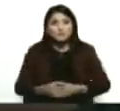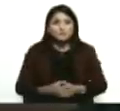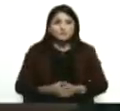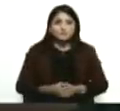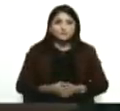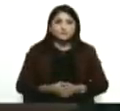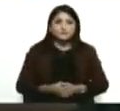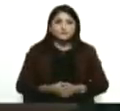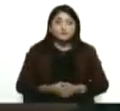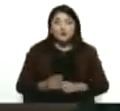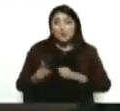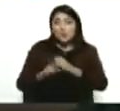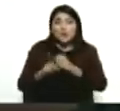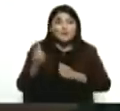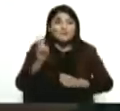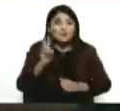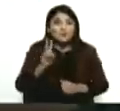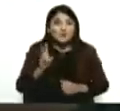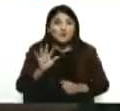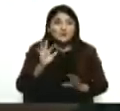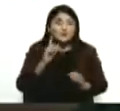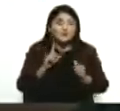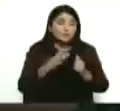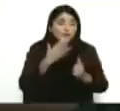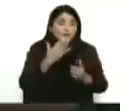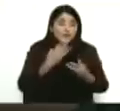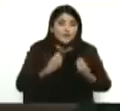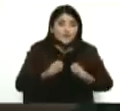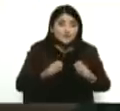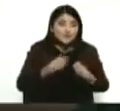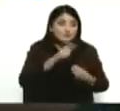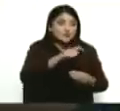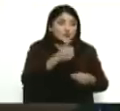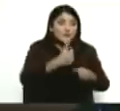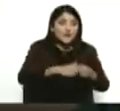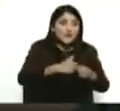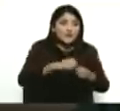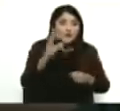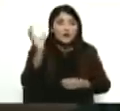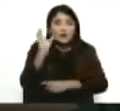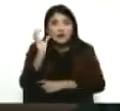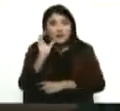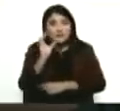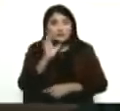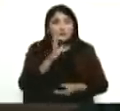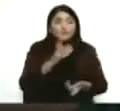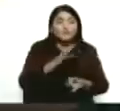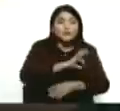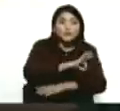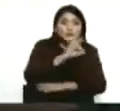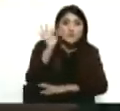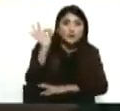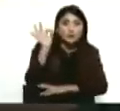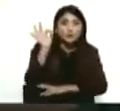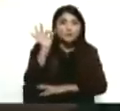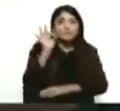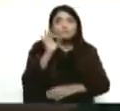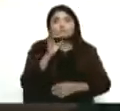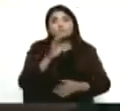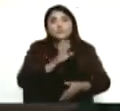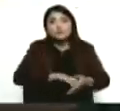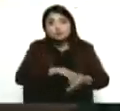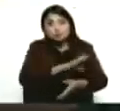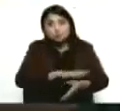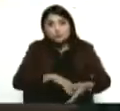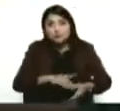tan venezolanos como los que viven en Maracaibo, los que viven en Caracas, los que viven en Barquisimeto, los que viven en Barcelona. Son tan venezolanos y tienen el mismo derecho